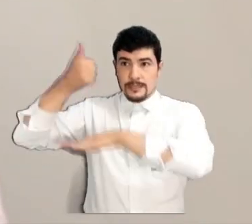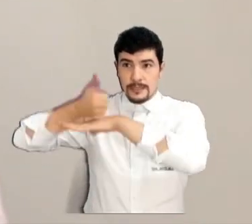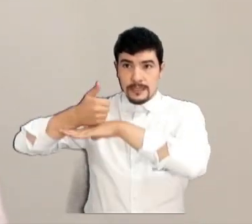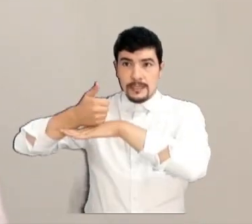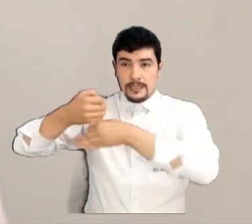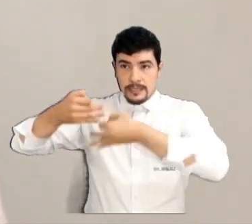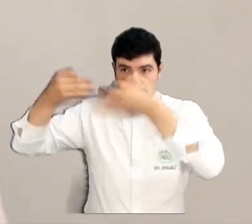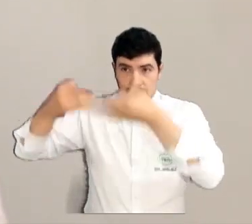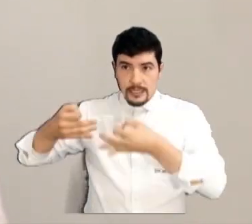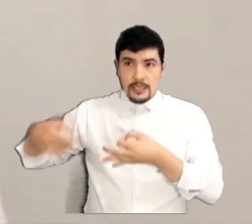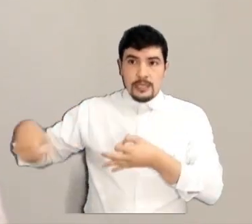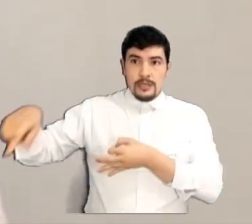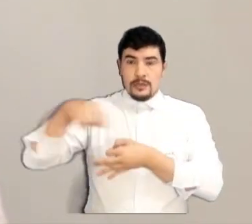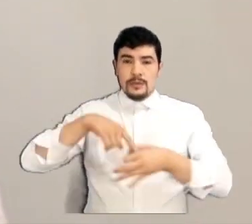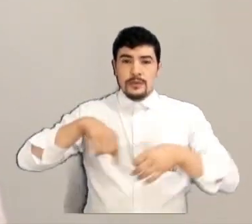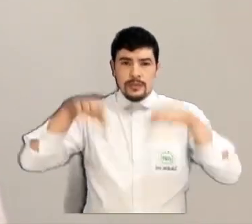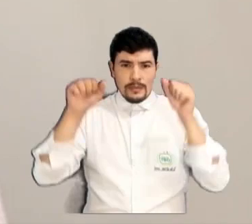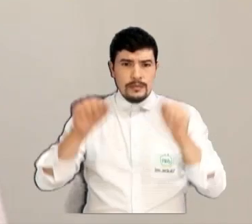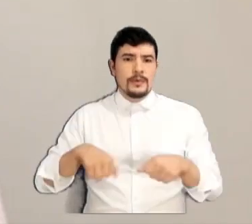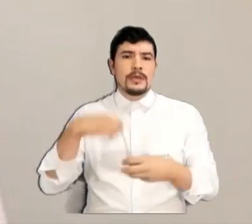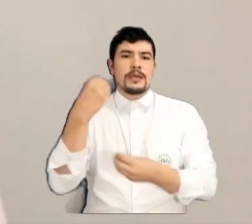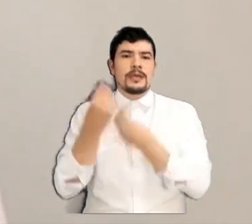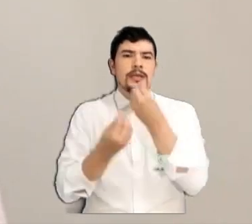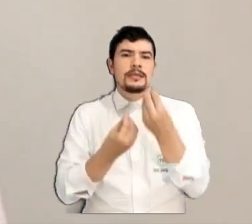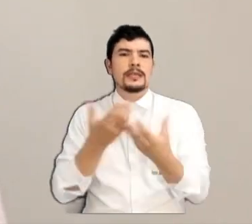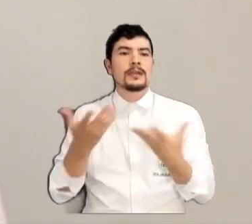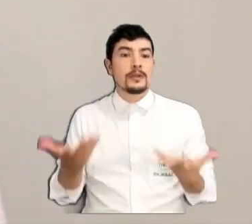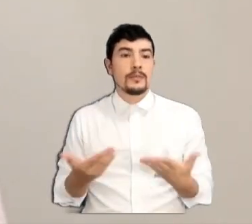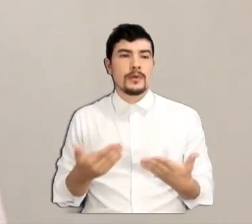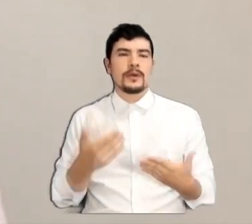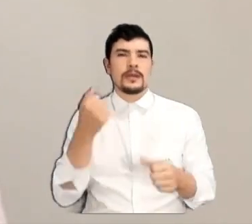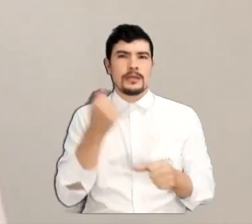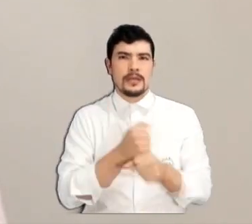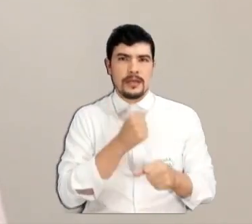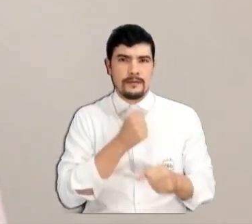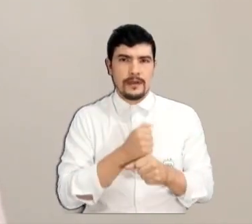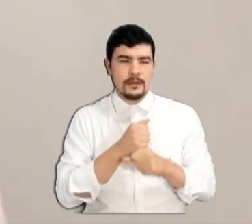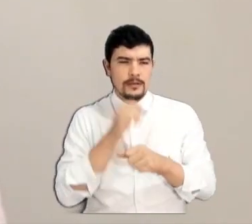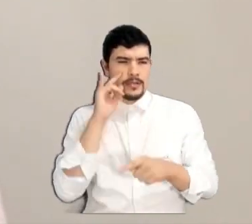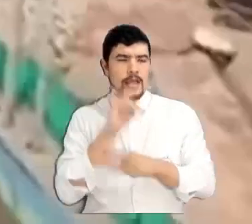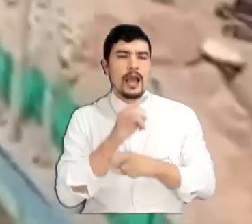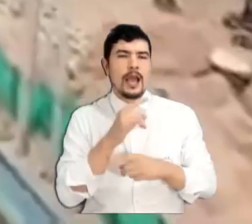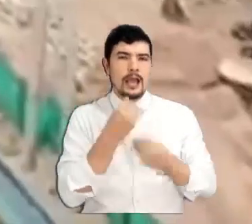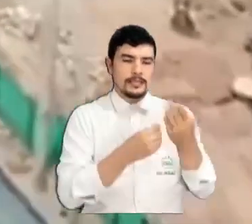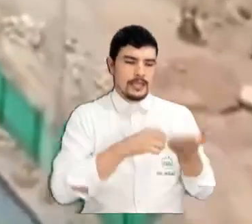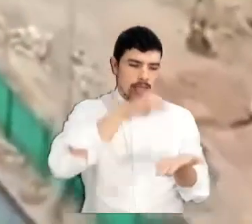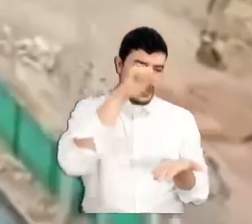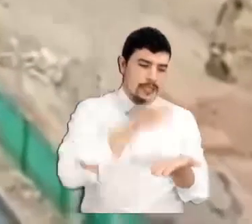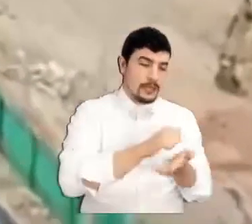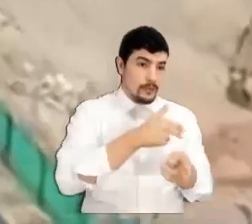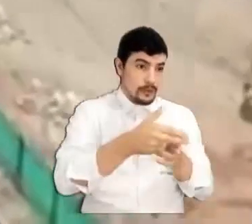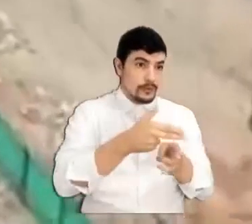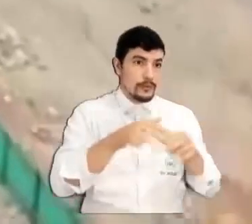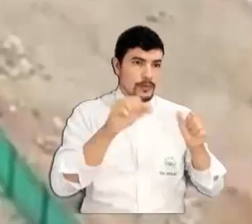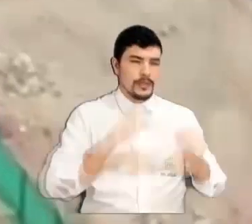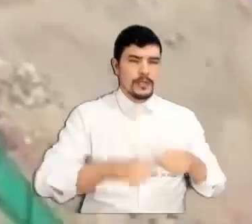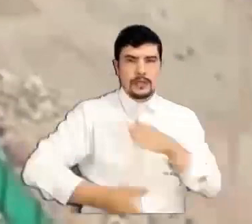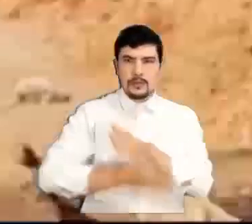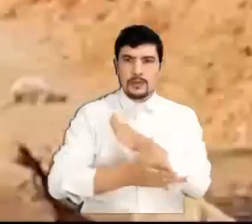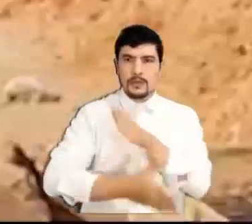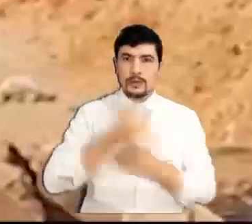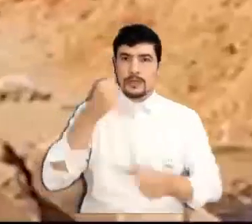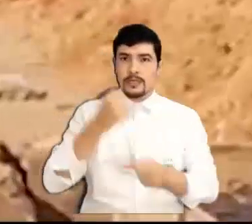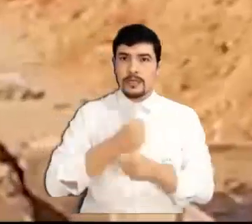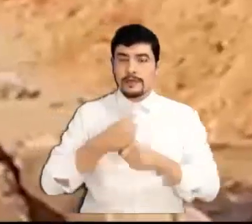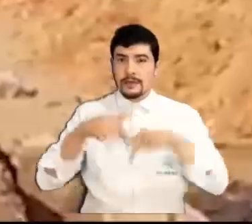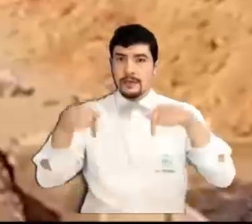suscribiendo las respectivas actas para continuar los trabajos en el departamento. En Cúcuta, obras como la intersección de